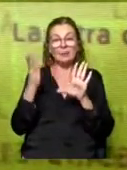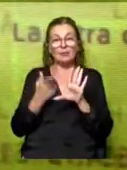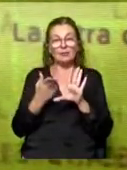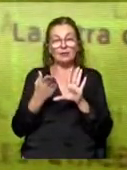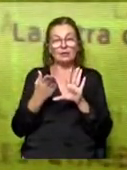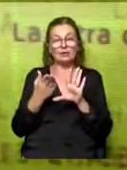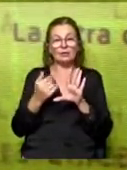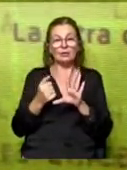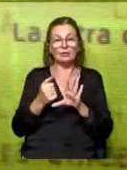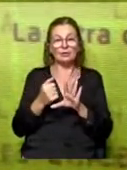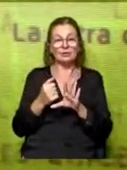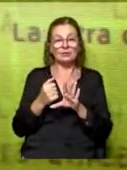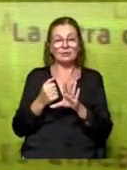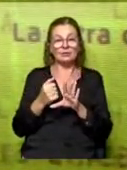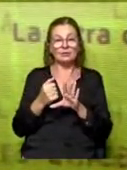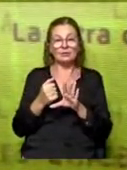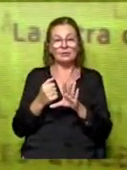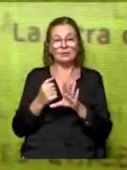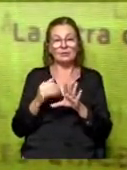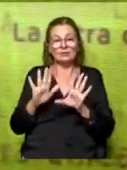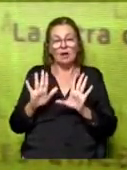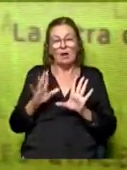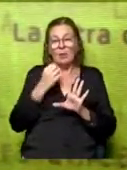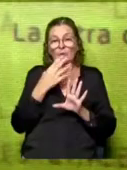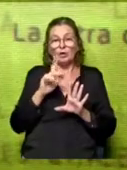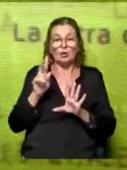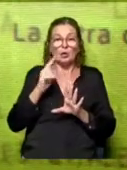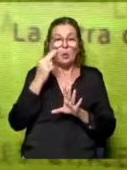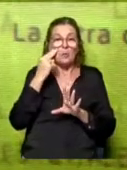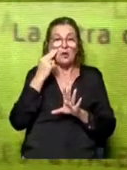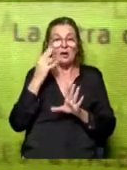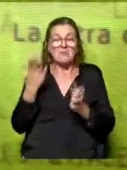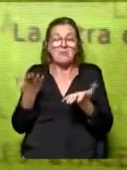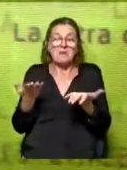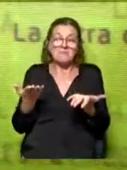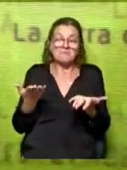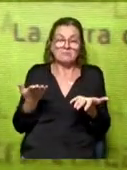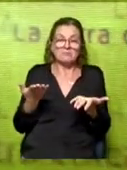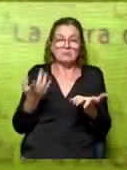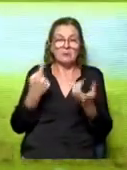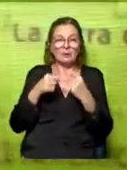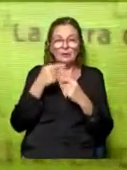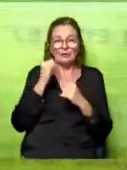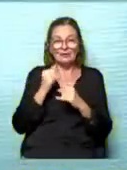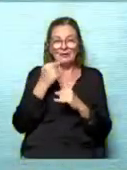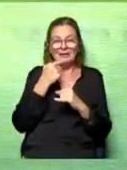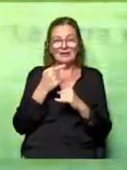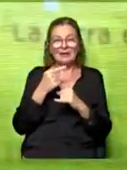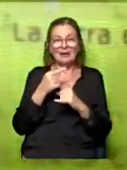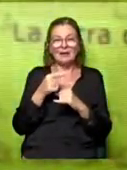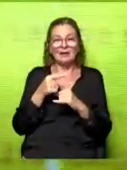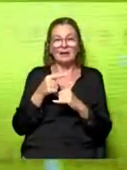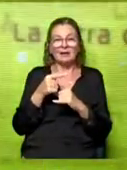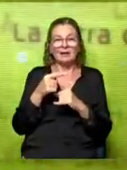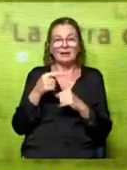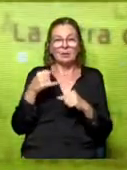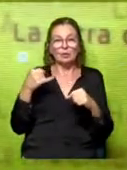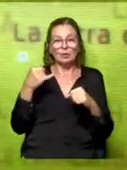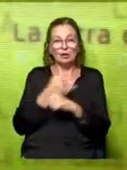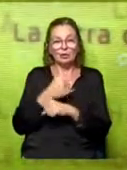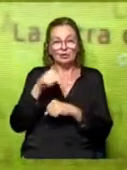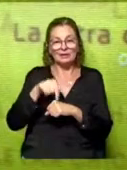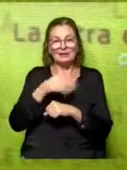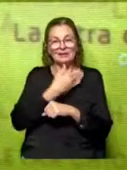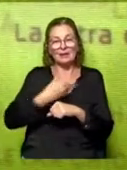que decía que está bueno, no es un problema, pero sí consideraban un 7% y dijeron que sí era un fracaso de este